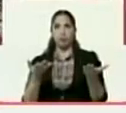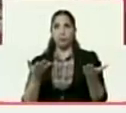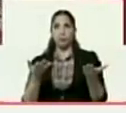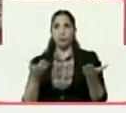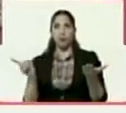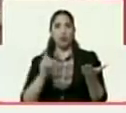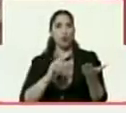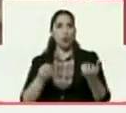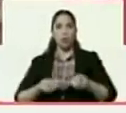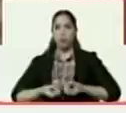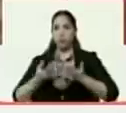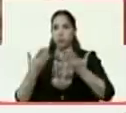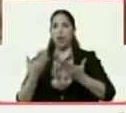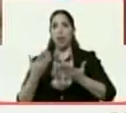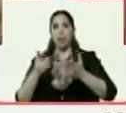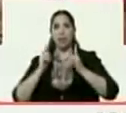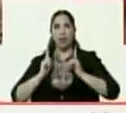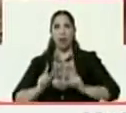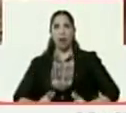no daré descanso a mi brazo,